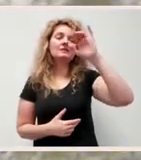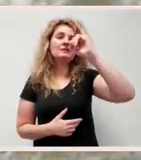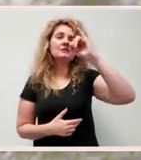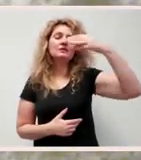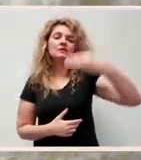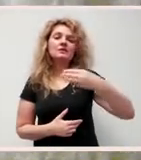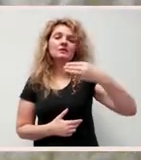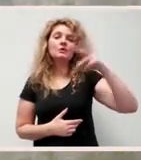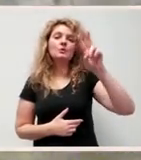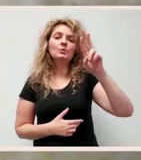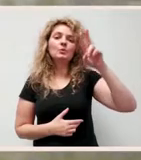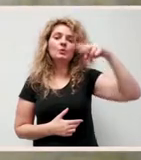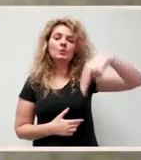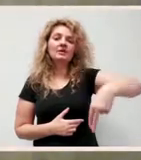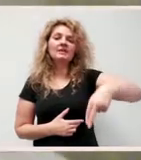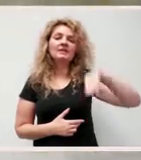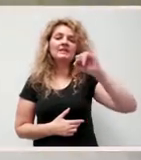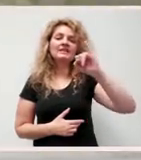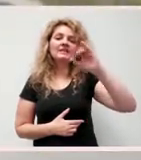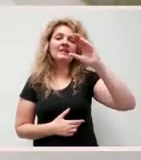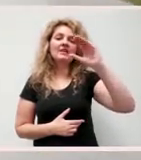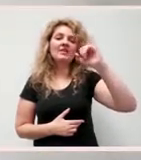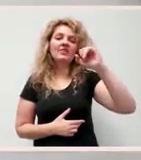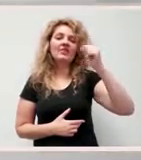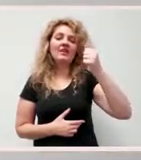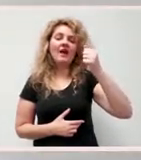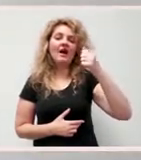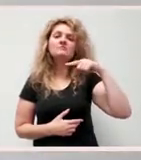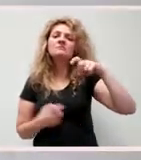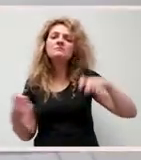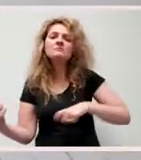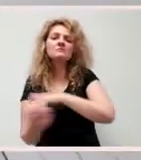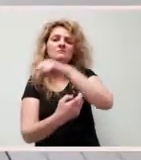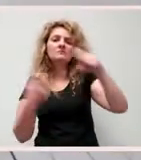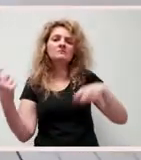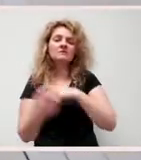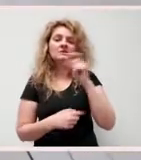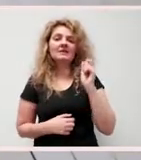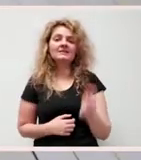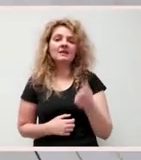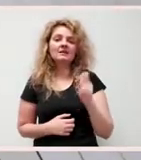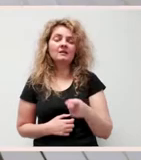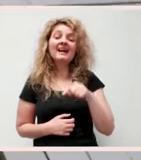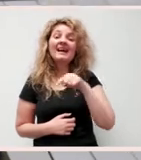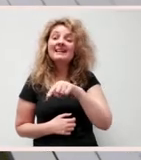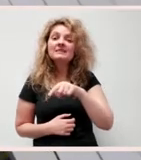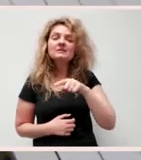tribunos durante un ano. Aquí aparece que a potestad tribunicia era a 18ª, quere dicir que era o 18º